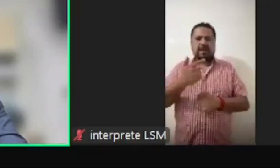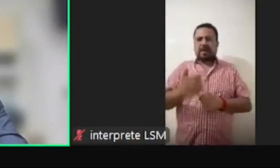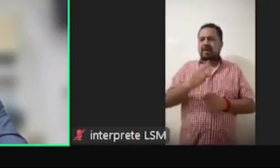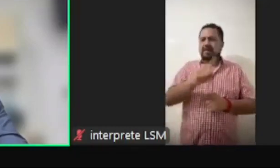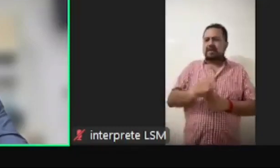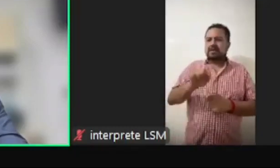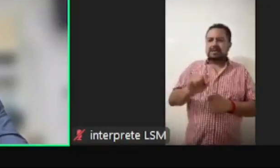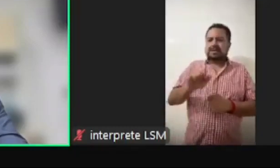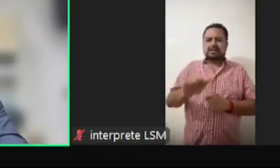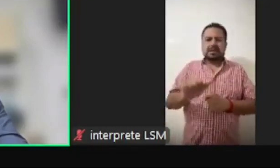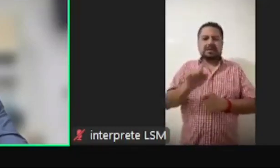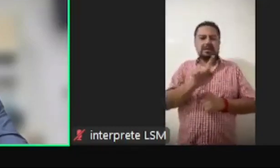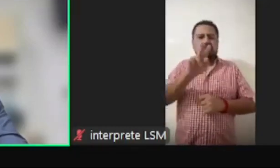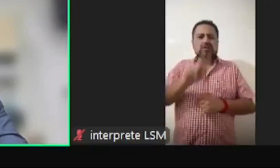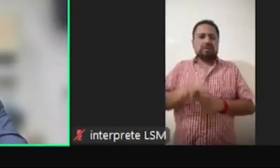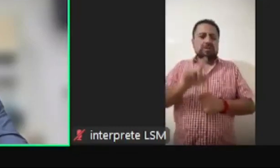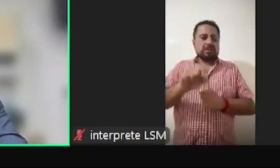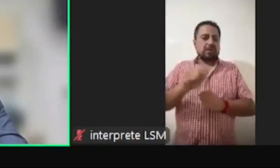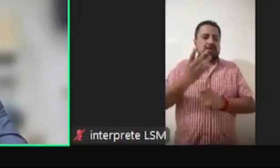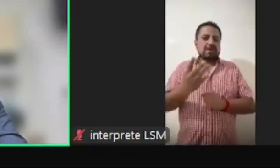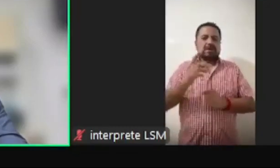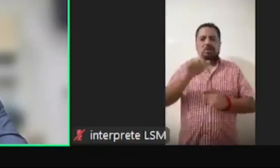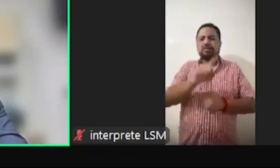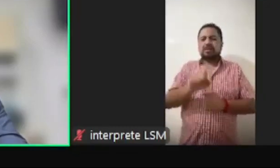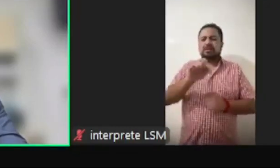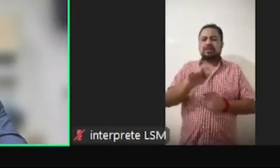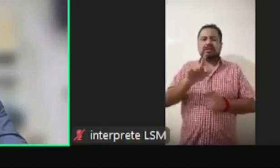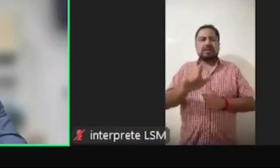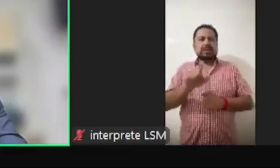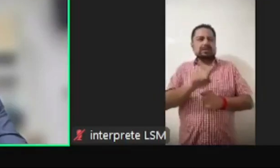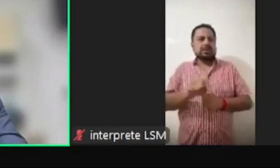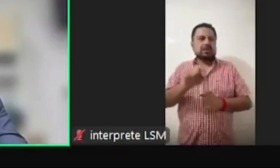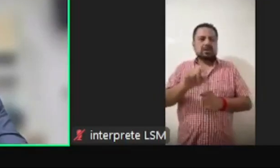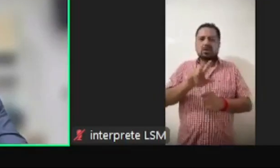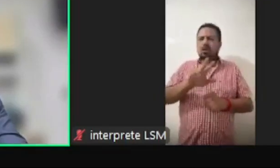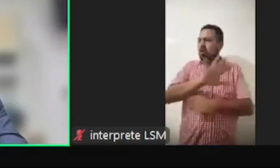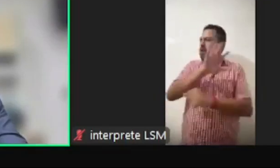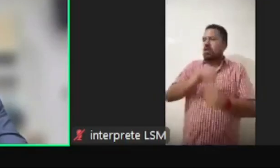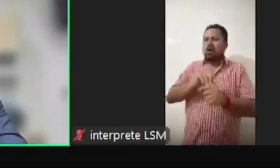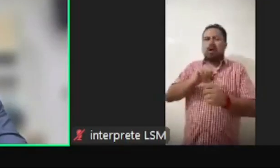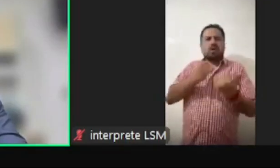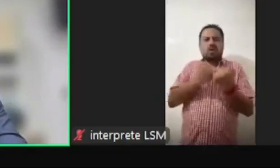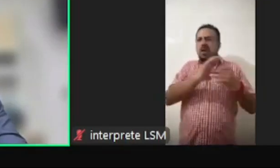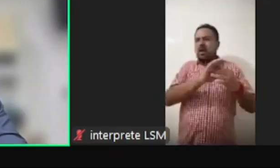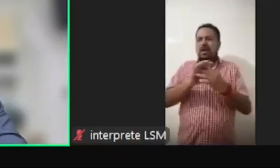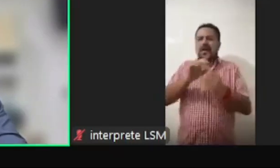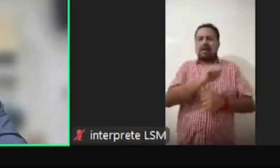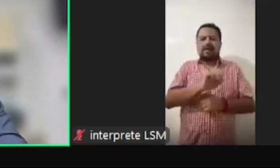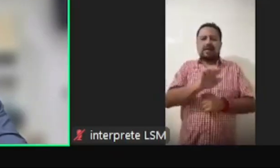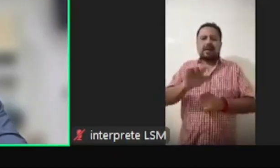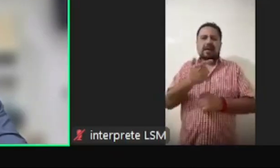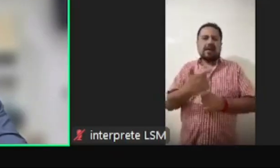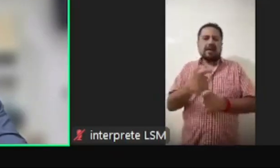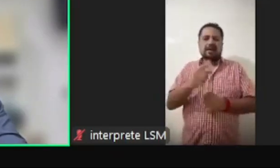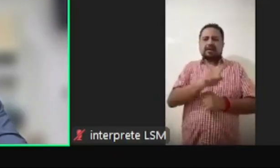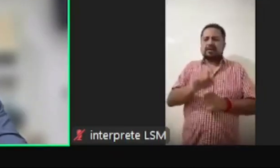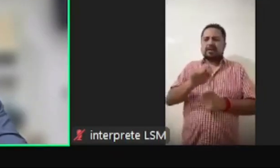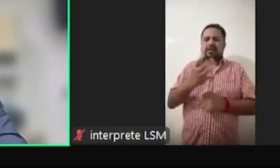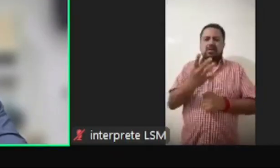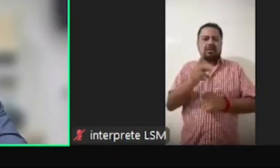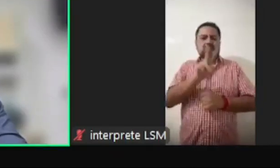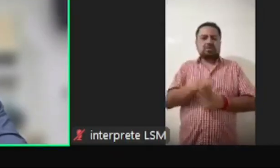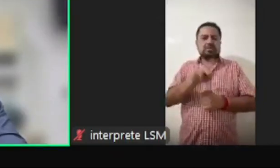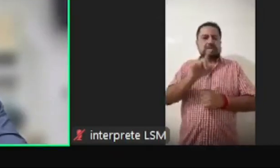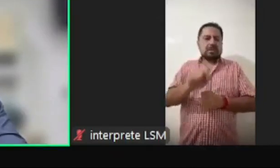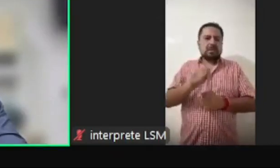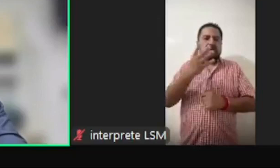diagonal 2024, 127 y 128, todos al diverso T, diagonal GEC, diagonal 124, diagonal 2024, por